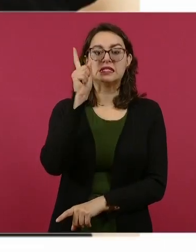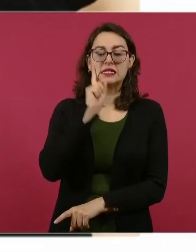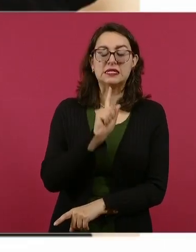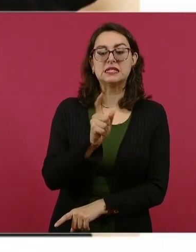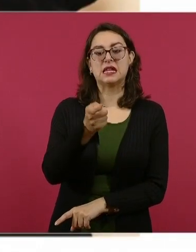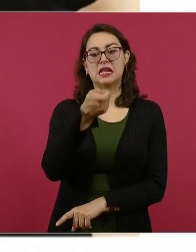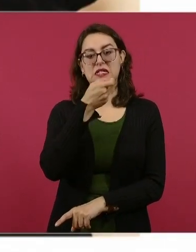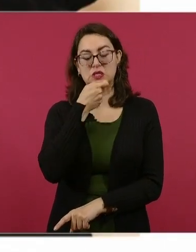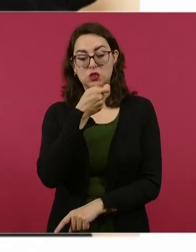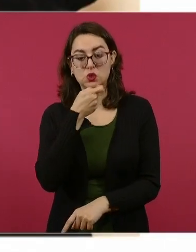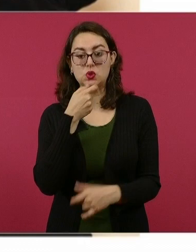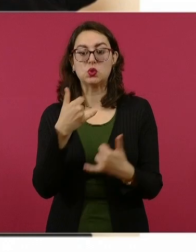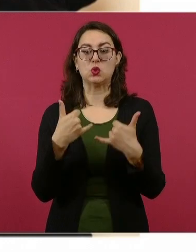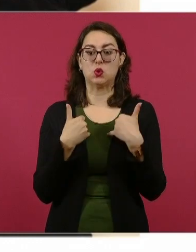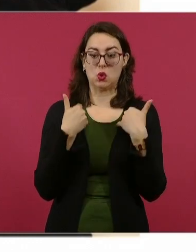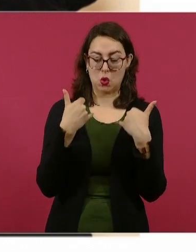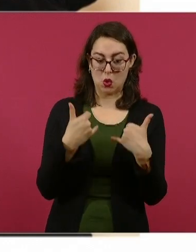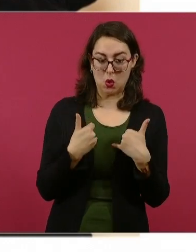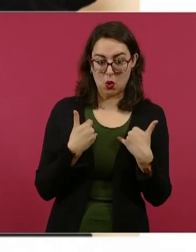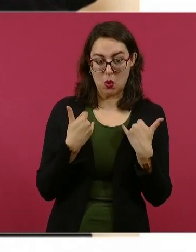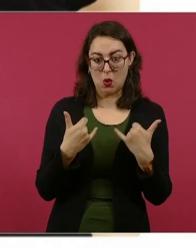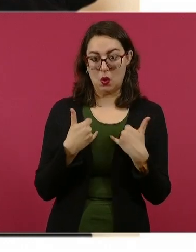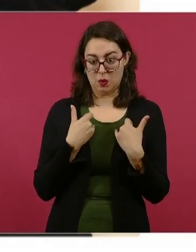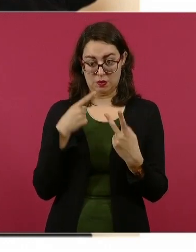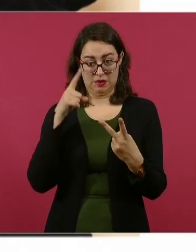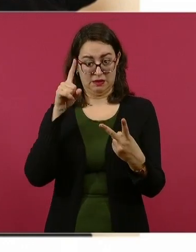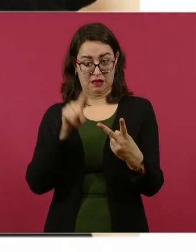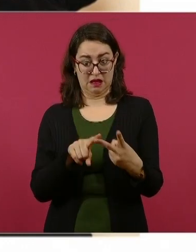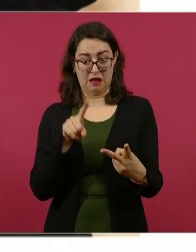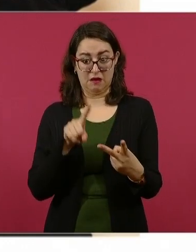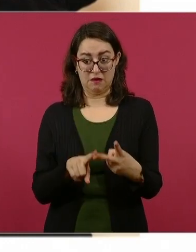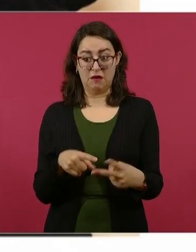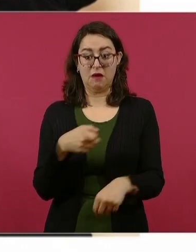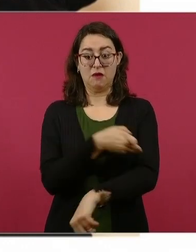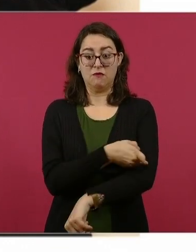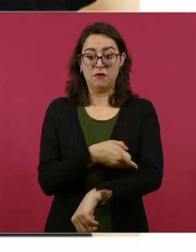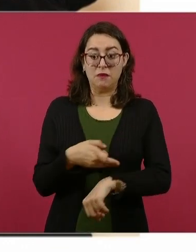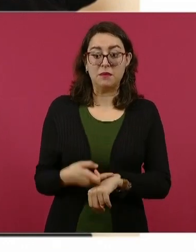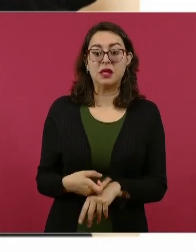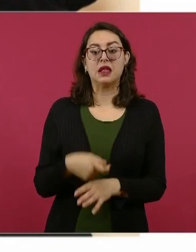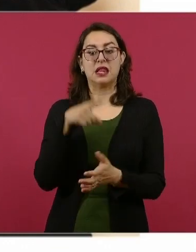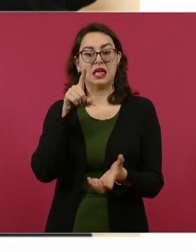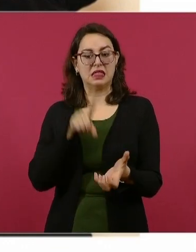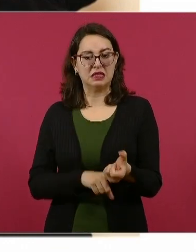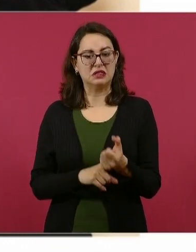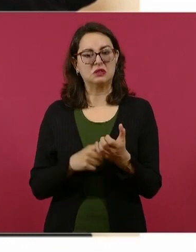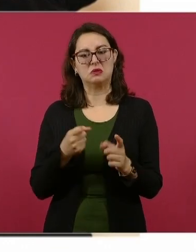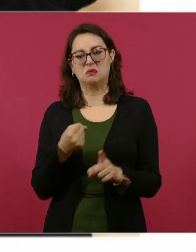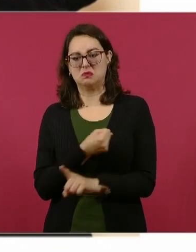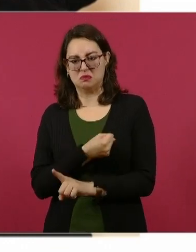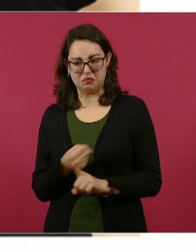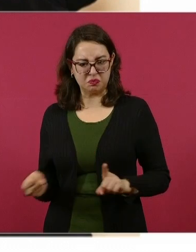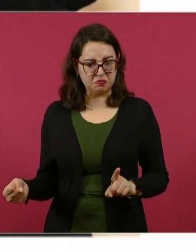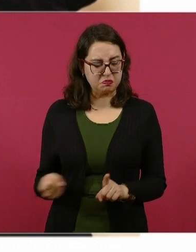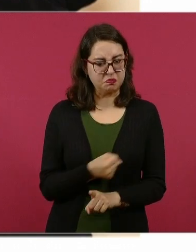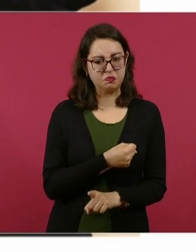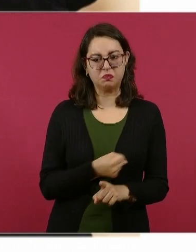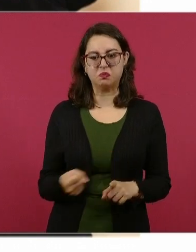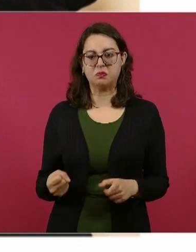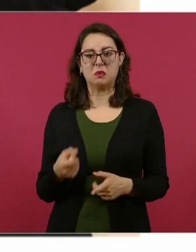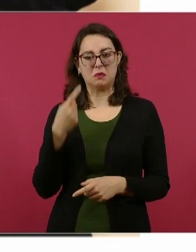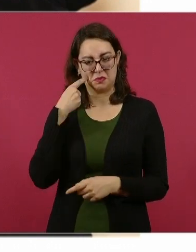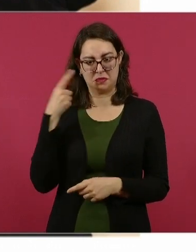por parte de personas adultas; la violencia intrafamiliar, en donde los distintos mecanismos de relación